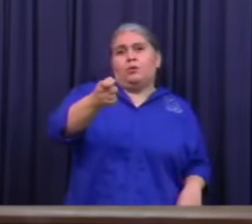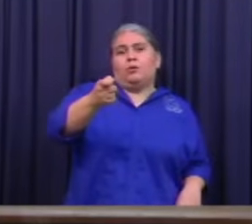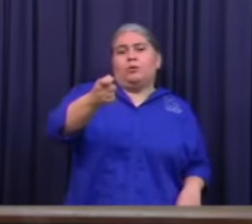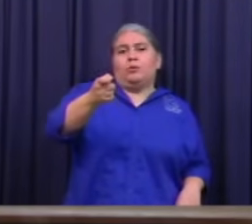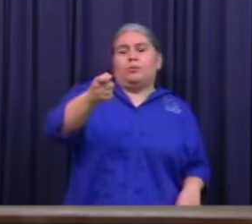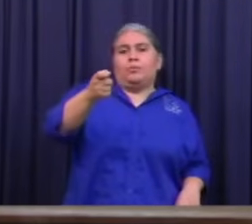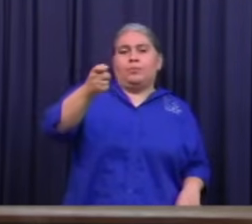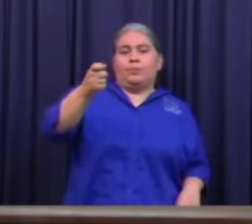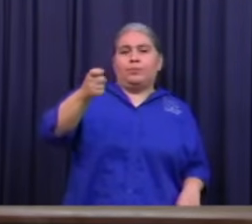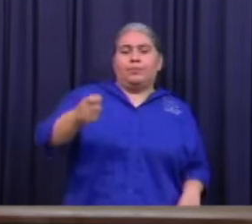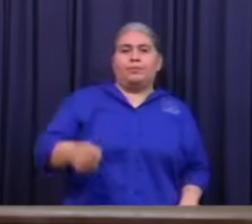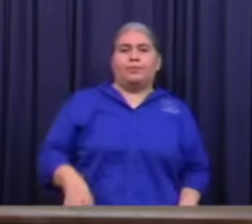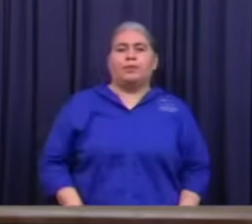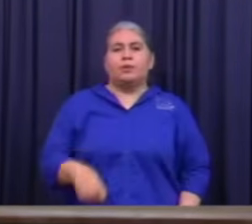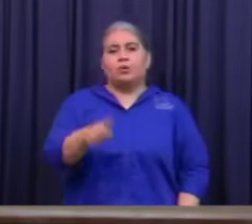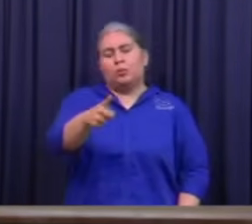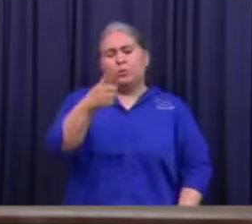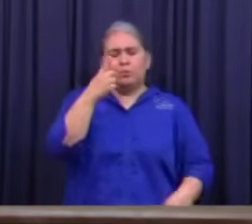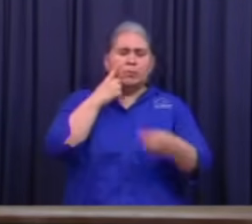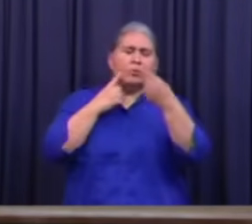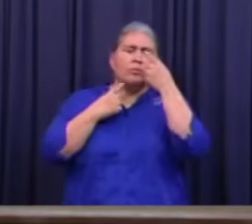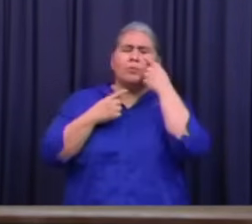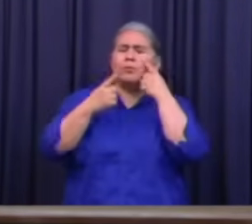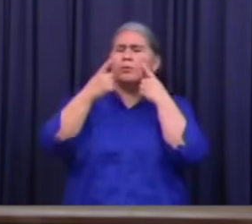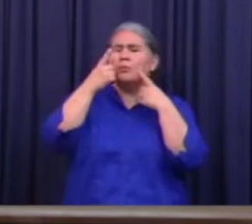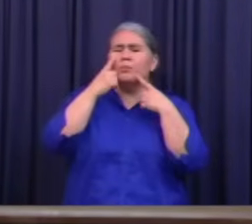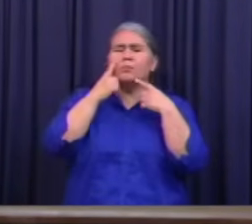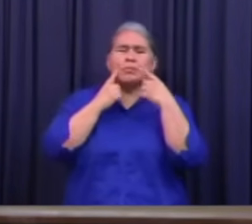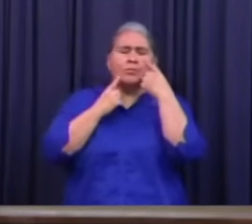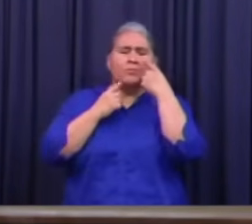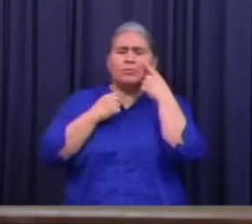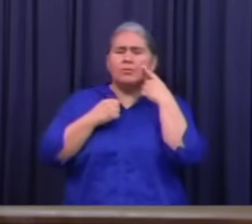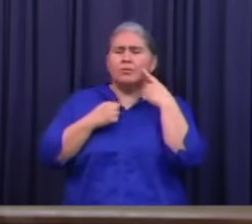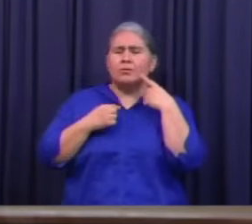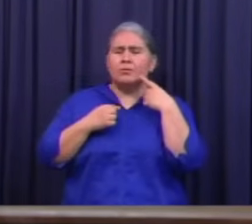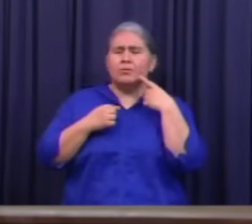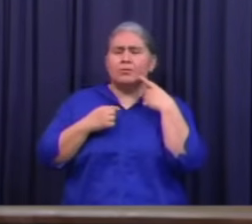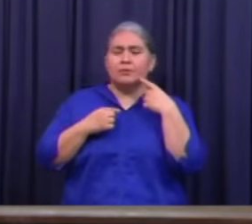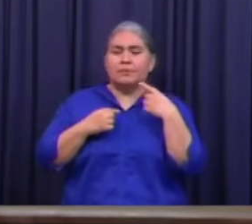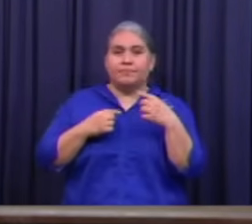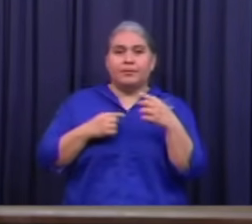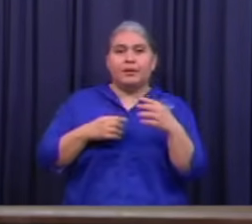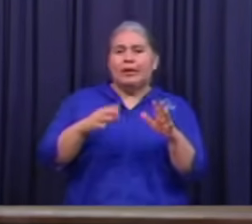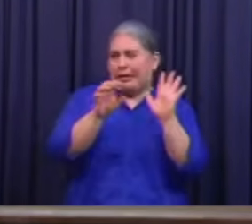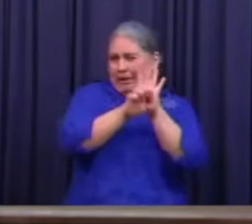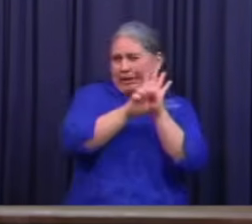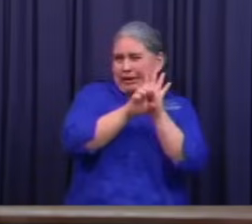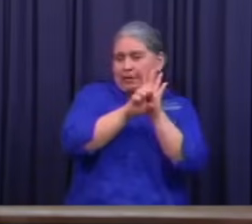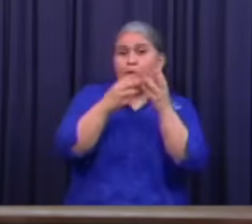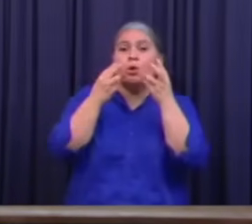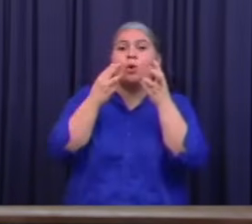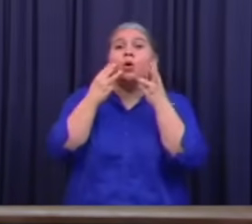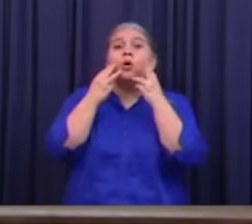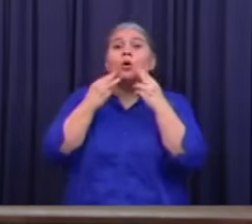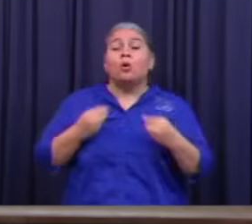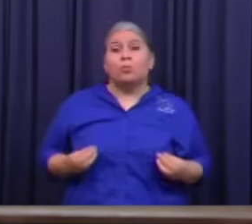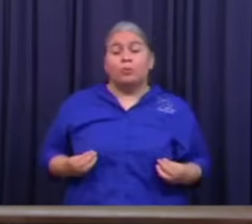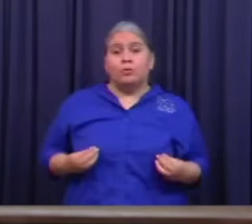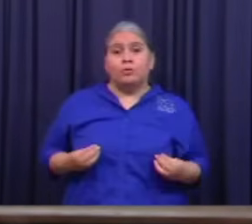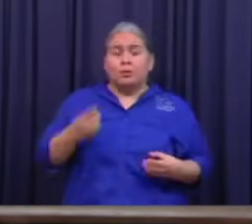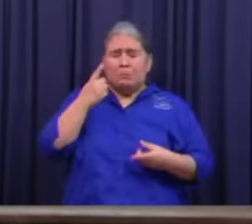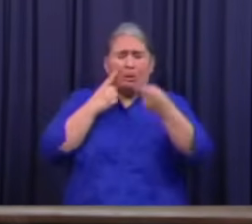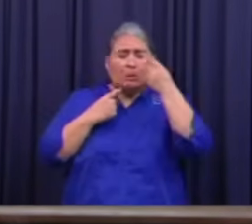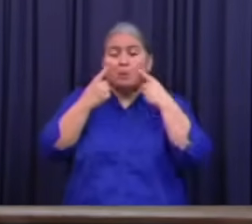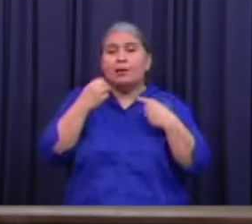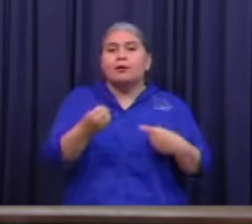trese ya lloraste ya Cuánto tiempo lloraron a Moisés y se pegaron una